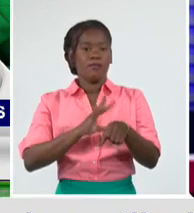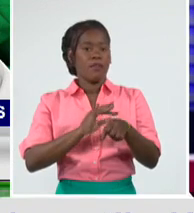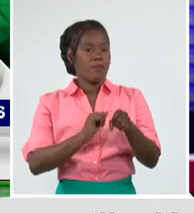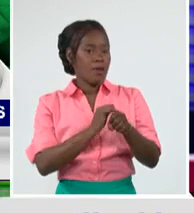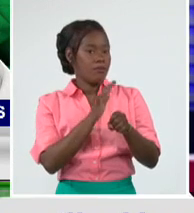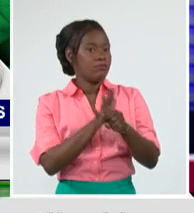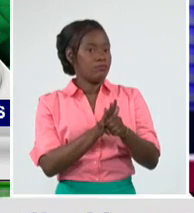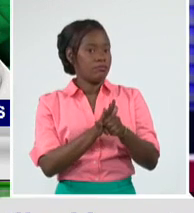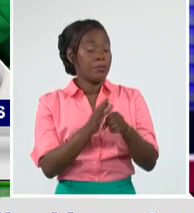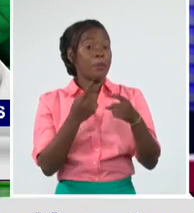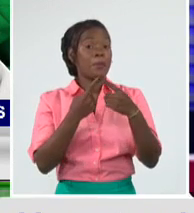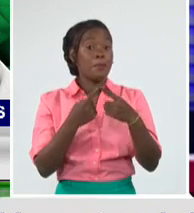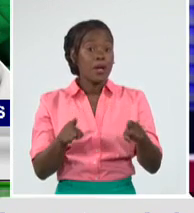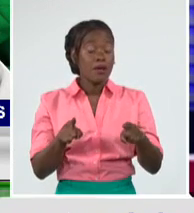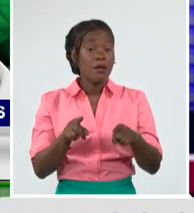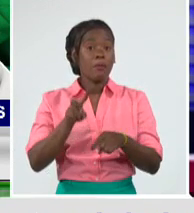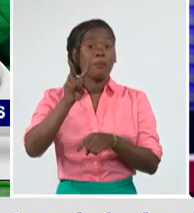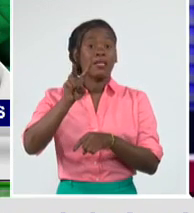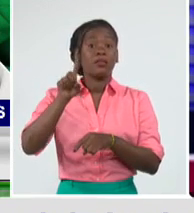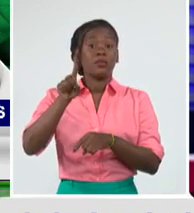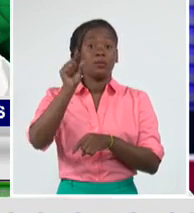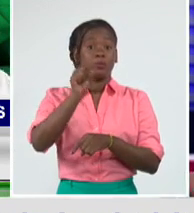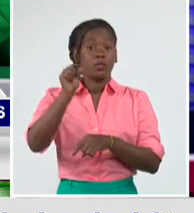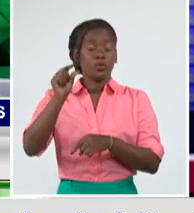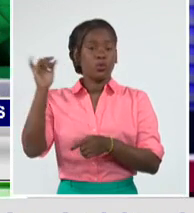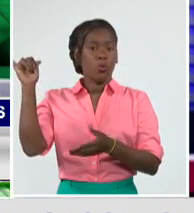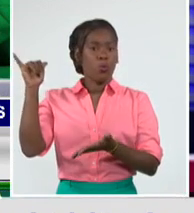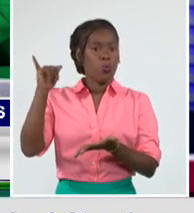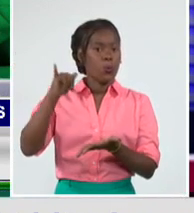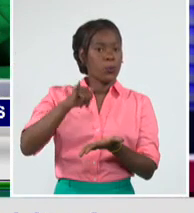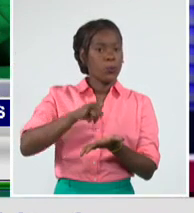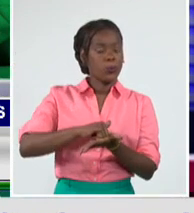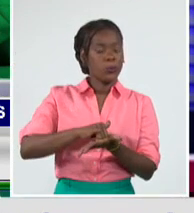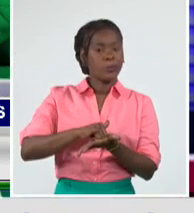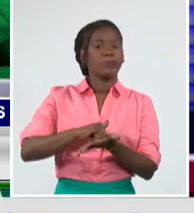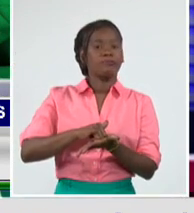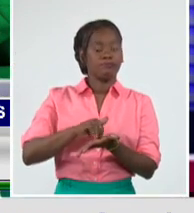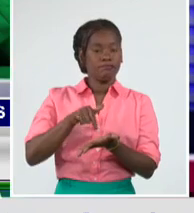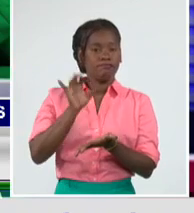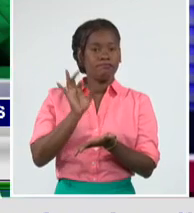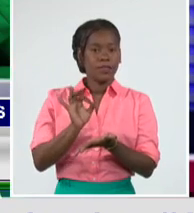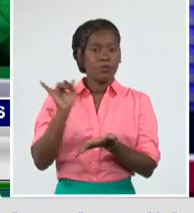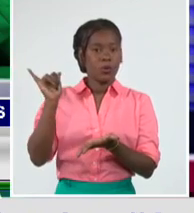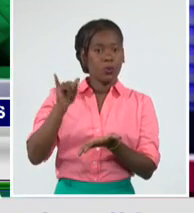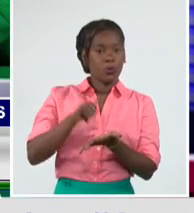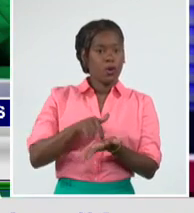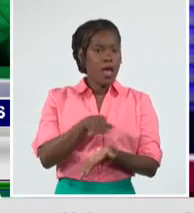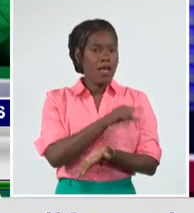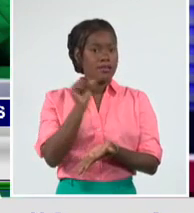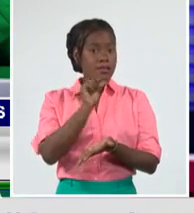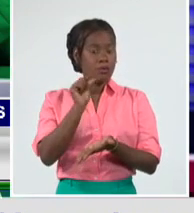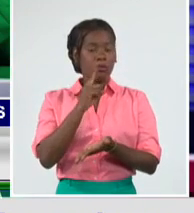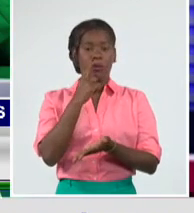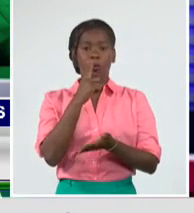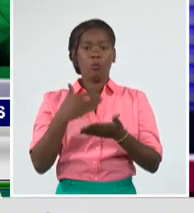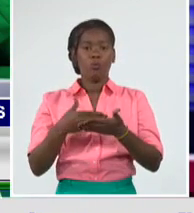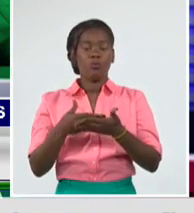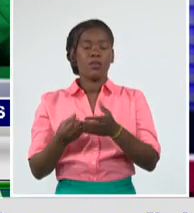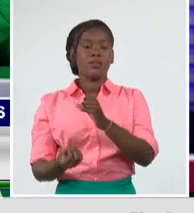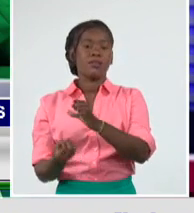personas con casos importados que son personas que arribaron recientemente a nuestro país.